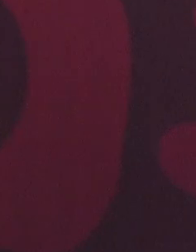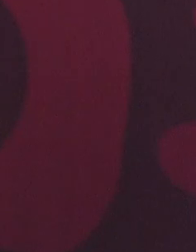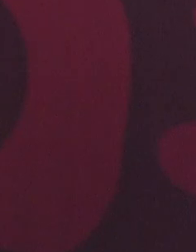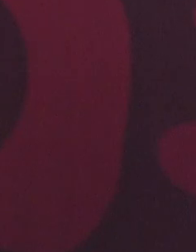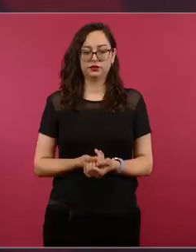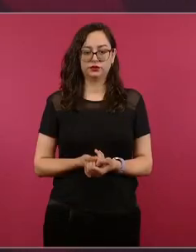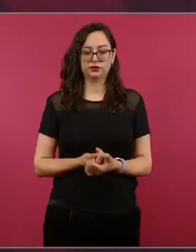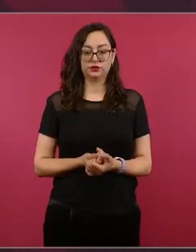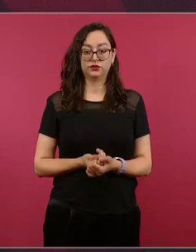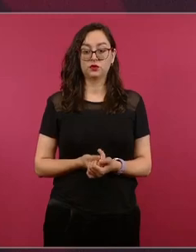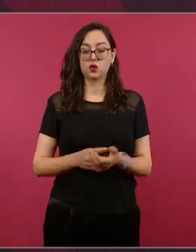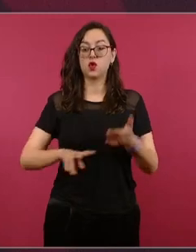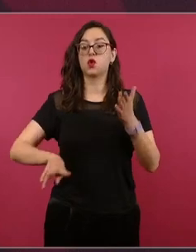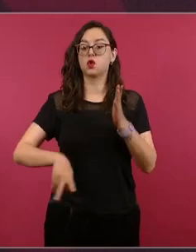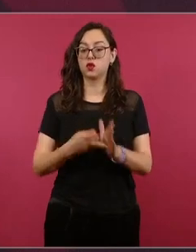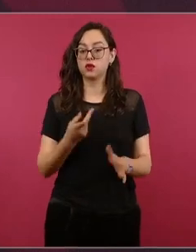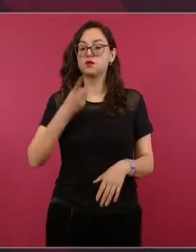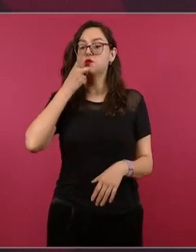jamás se repita